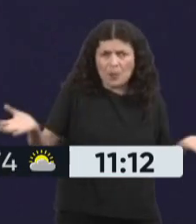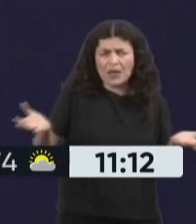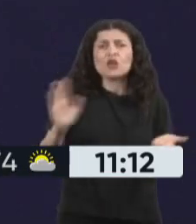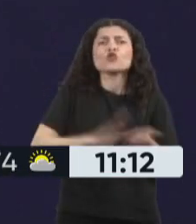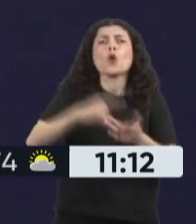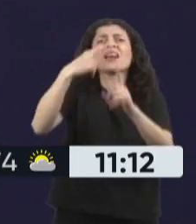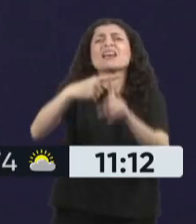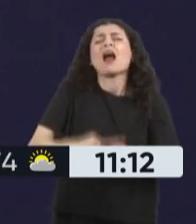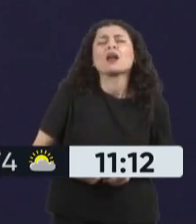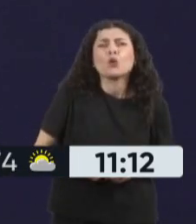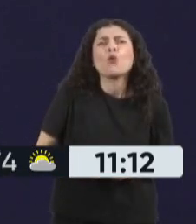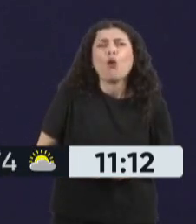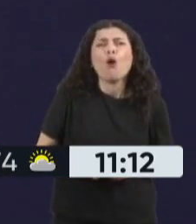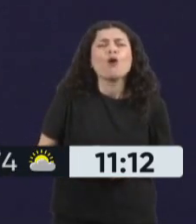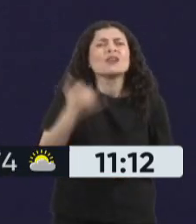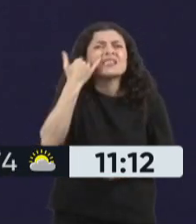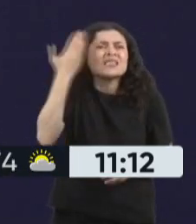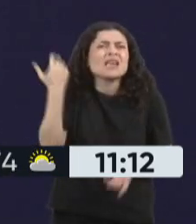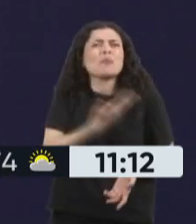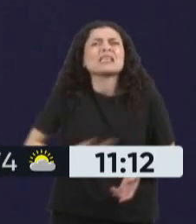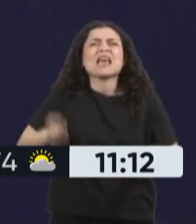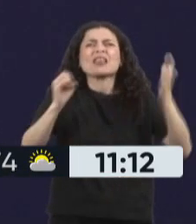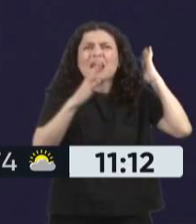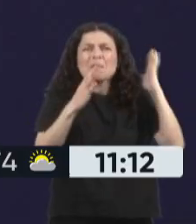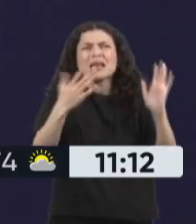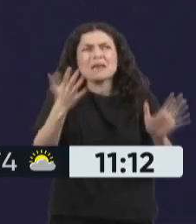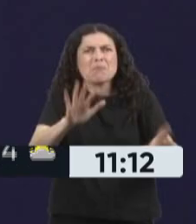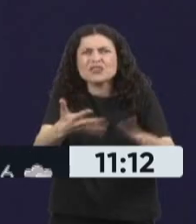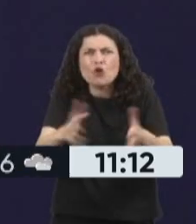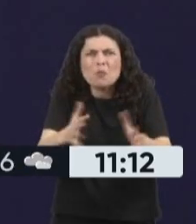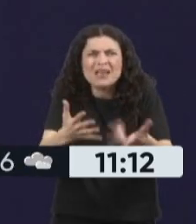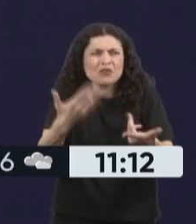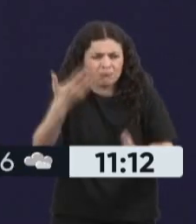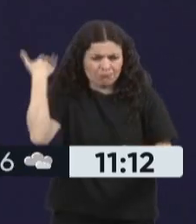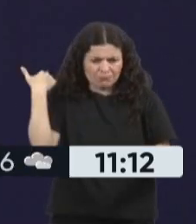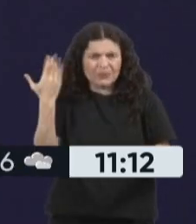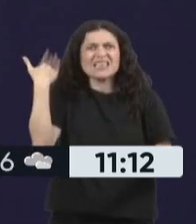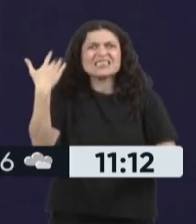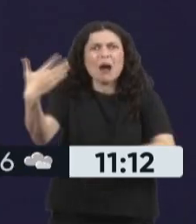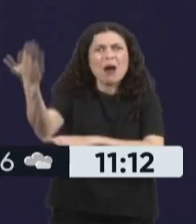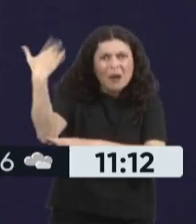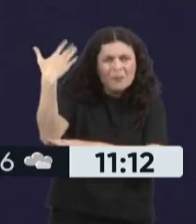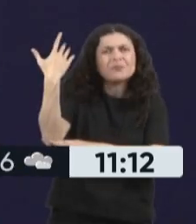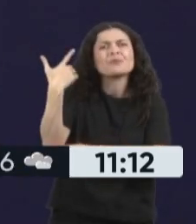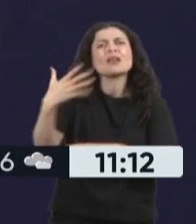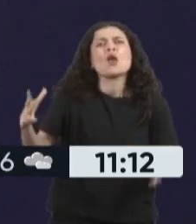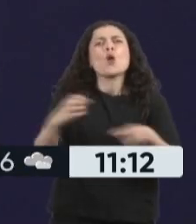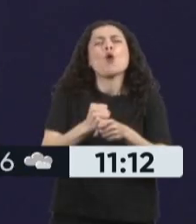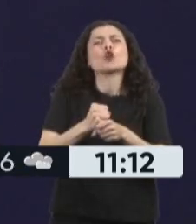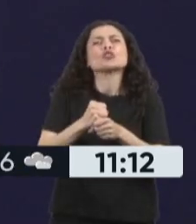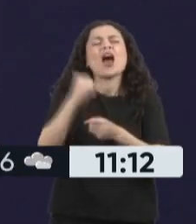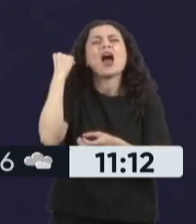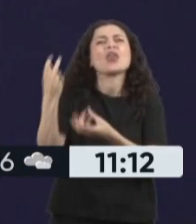bastante, de hecho lo hizo el presidente al menos en el otro día en la Bolsa de Comercio de Rosario, y creo que en alguna